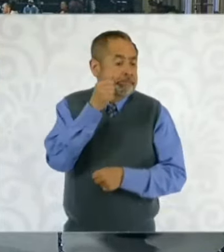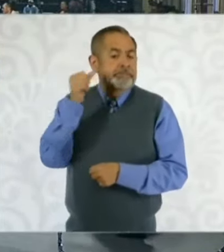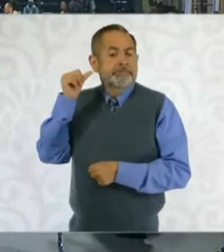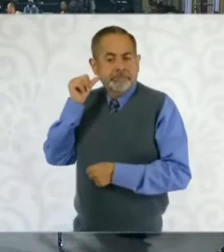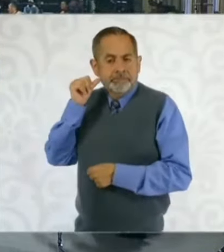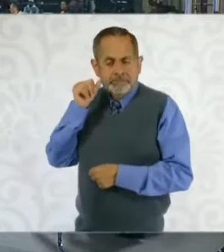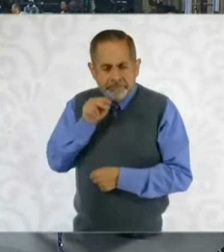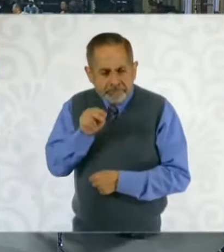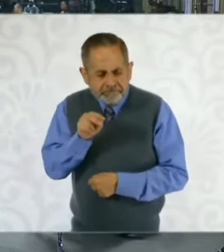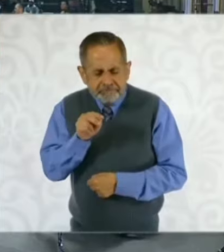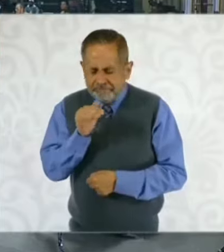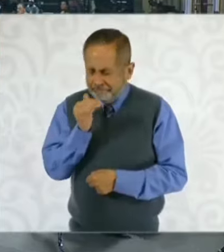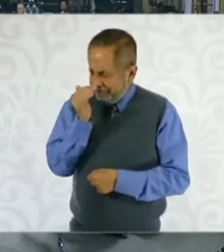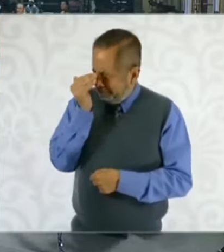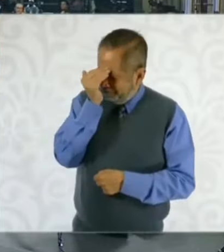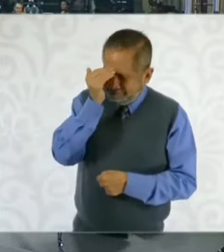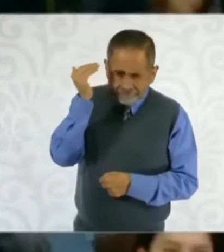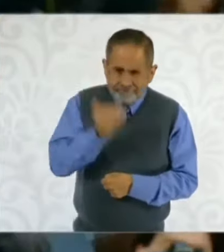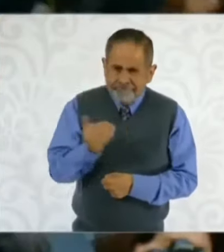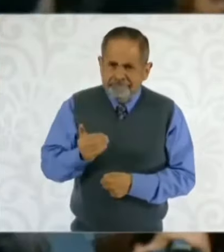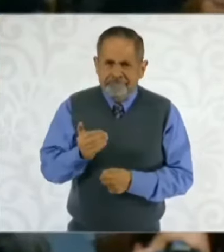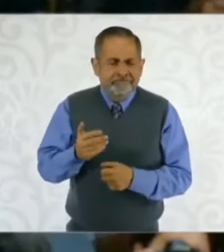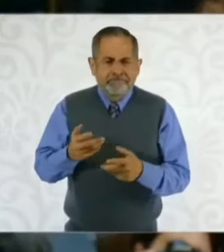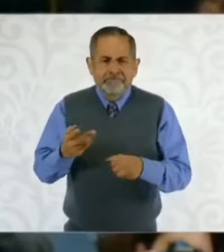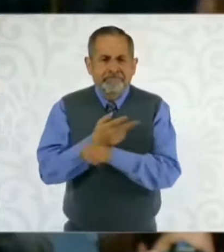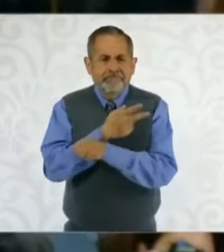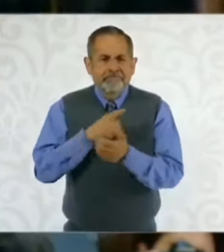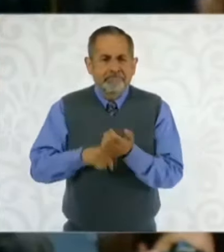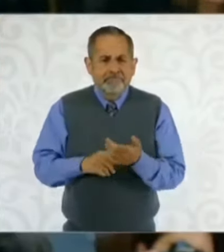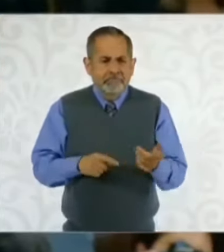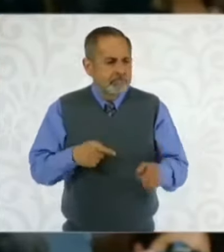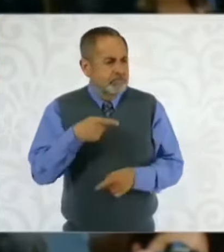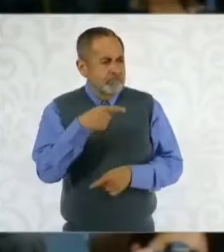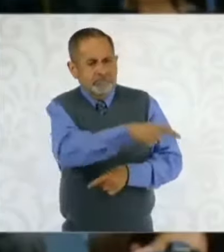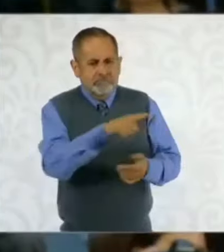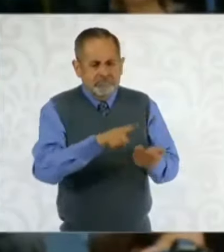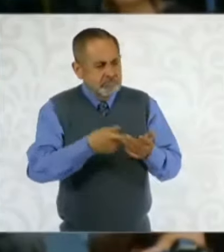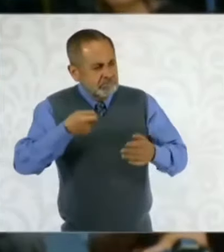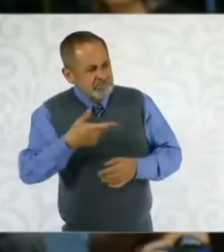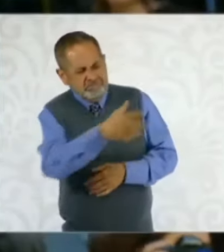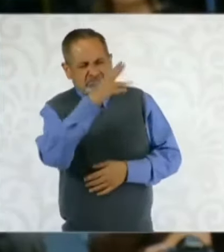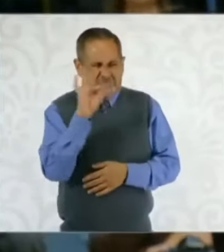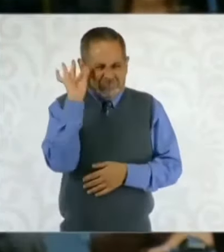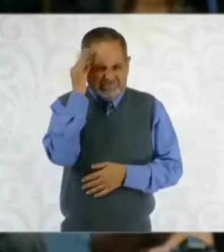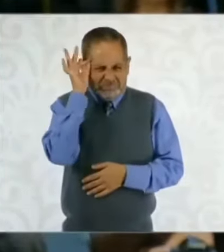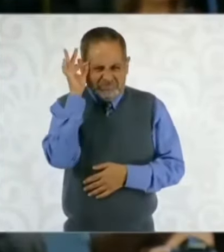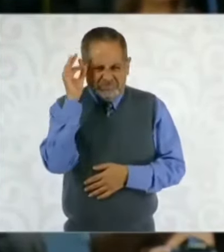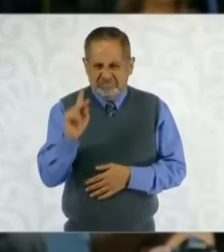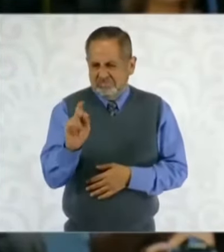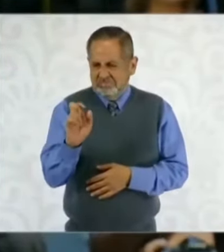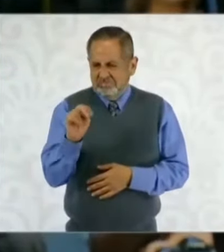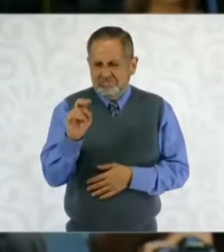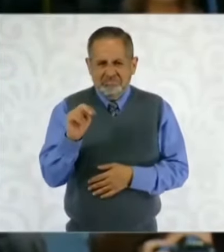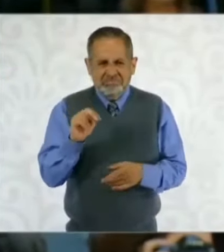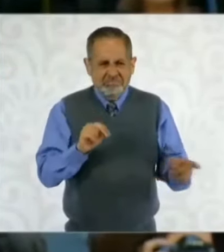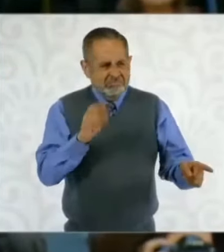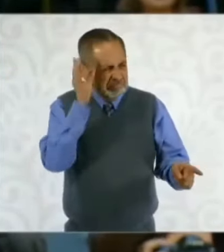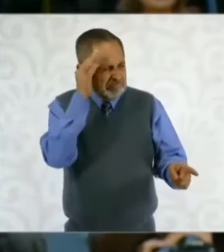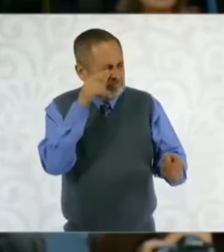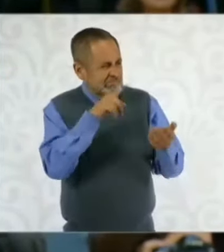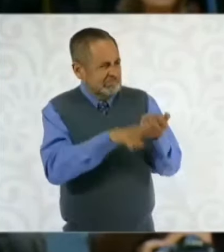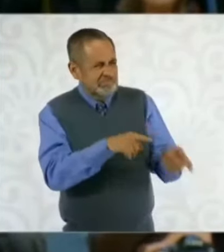parece aberrante a todas luces, que un peón, si me permite esa expresión, del Junior